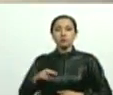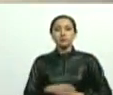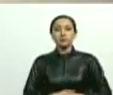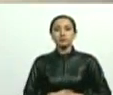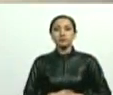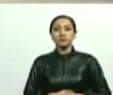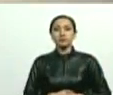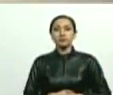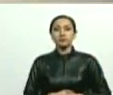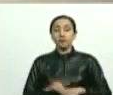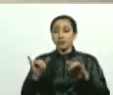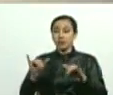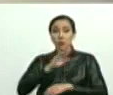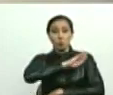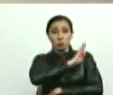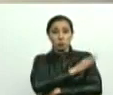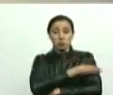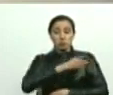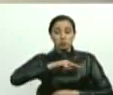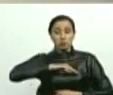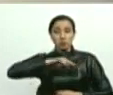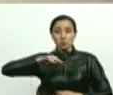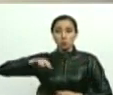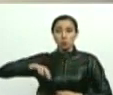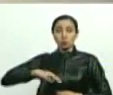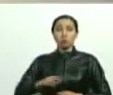Ahí está la fortaleza nuestra,